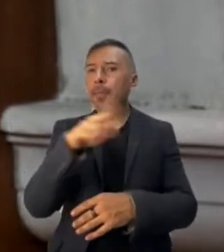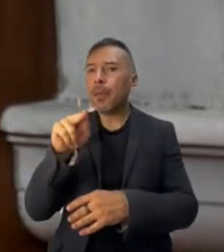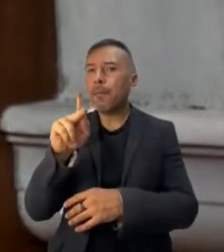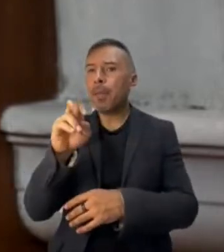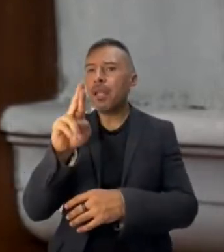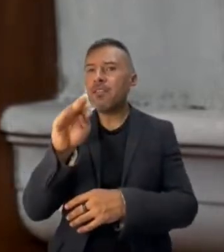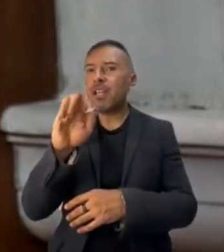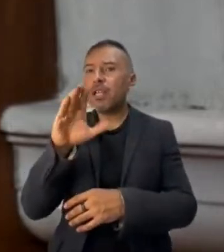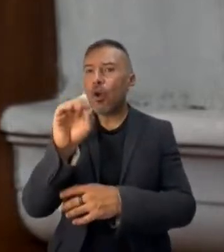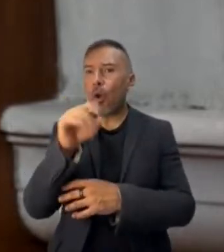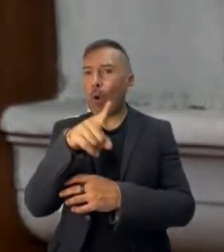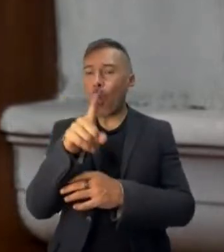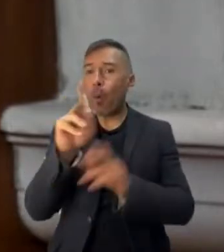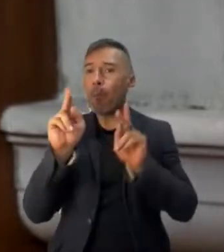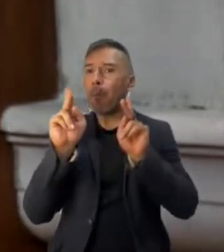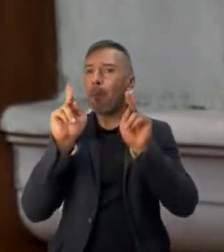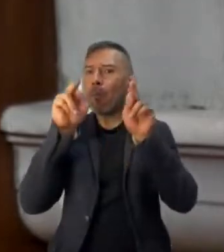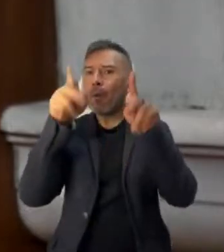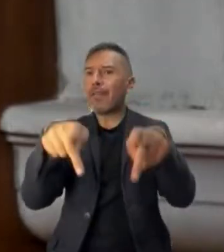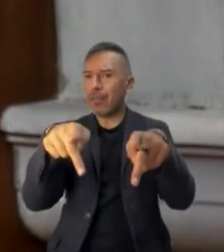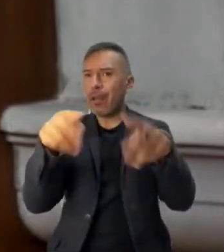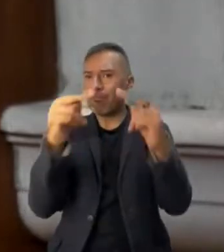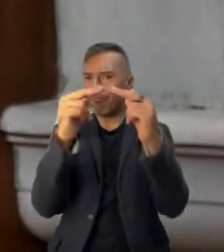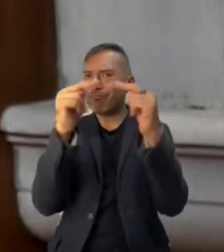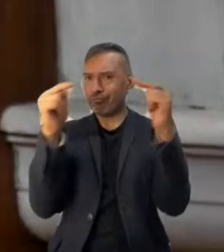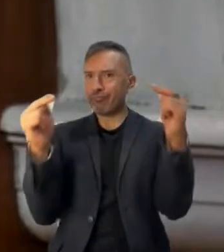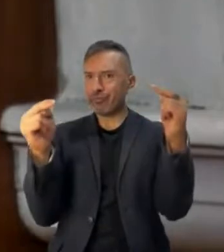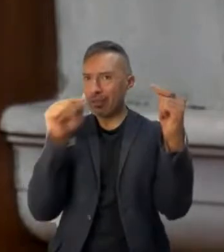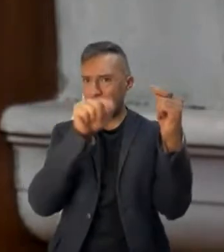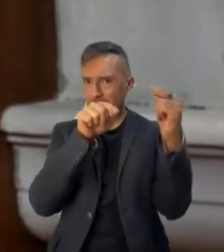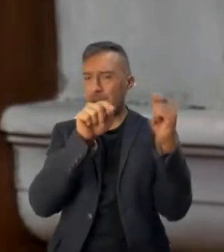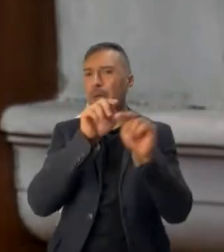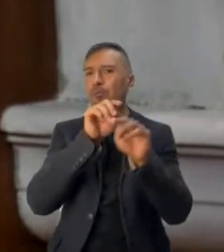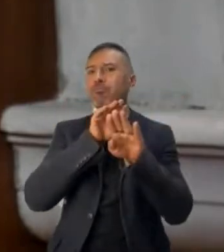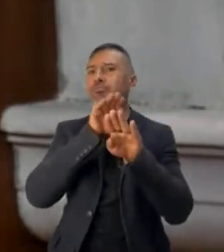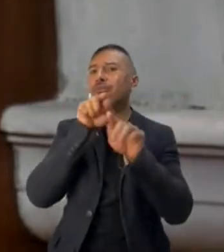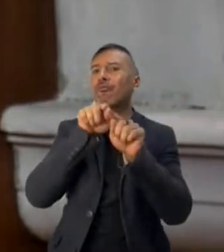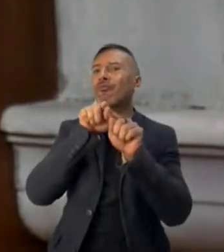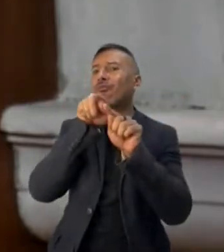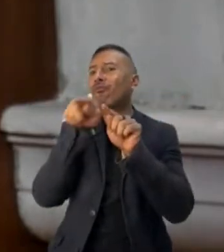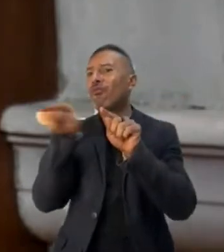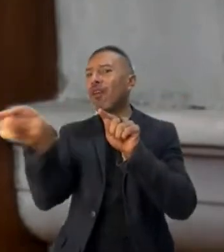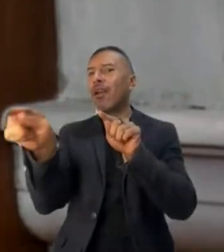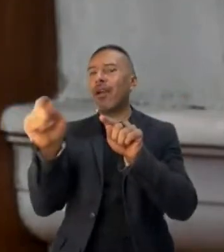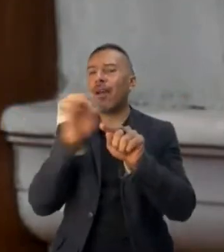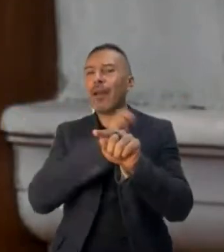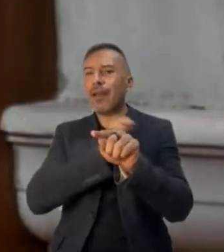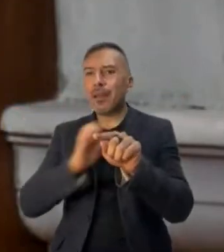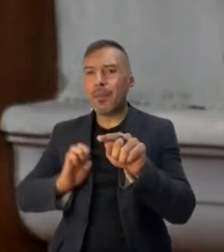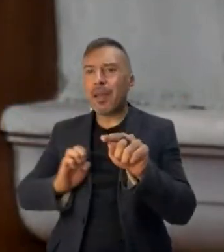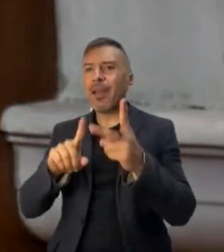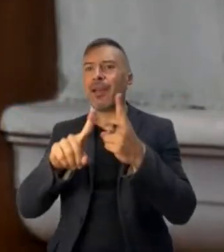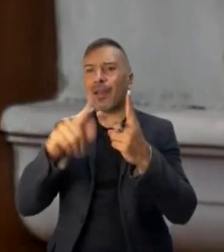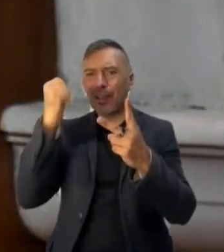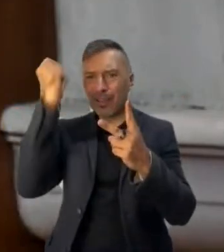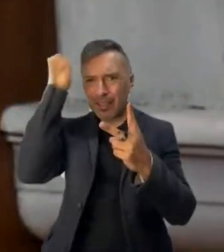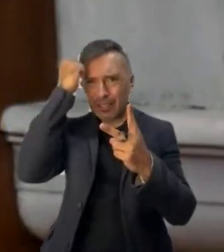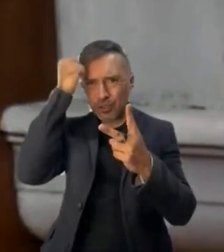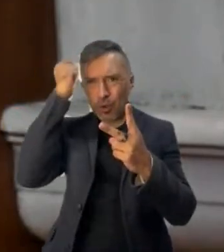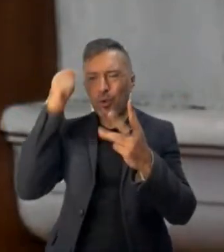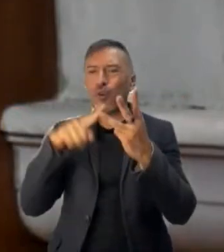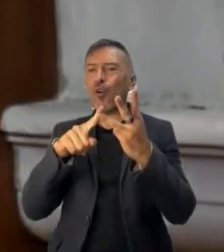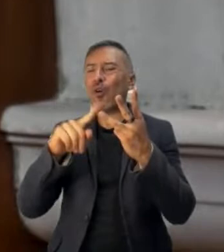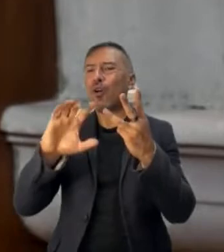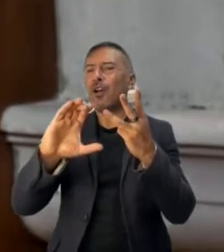traslada, de ahí se traslada a Ecatepec, Texcoco, Chimalhuacán. Es decir, es un puente